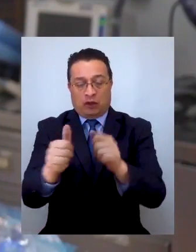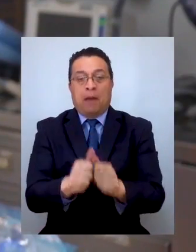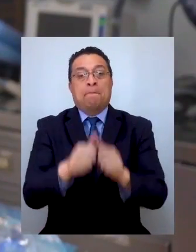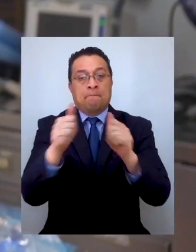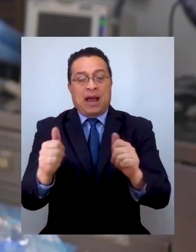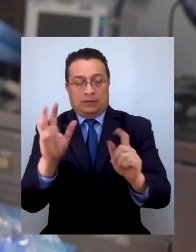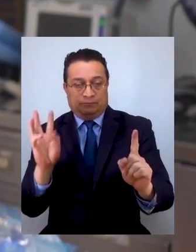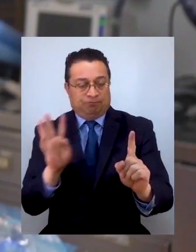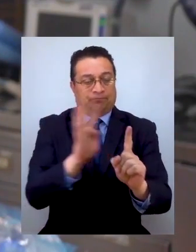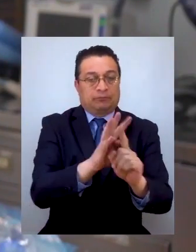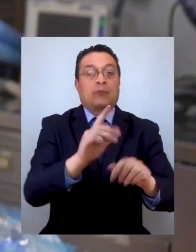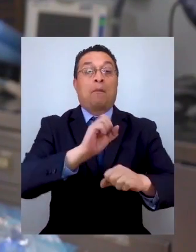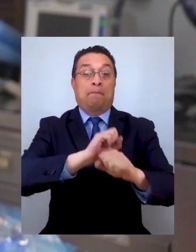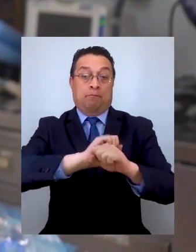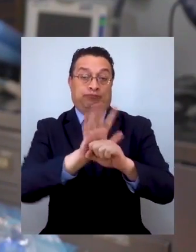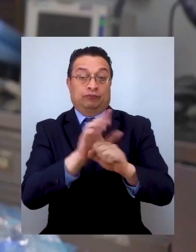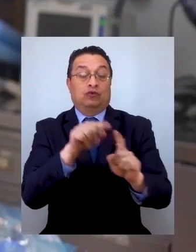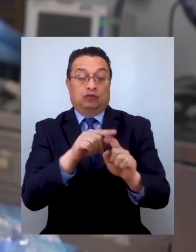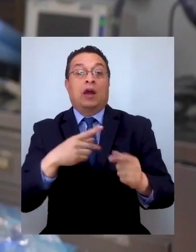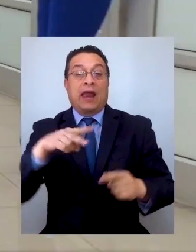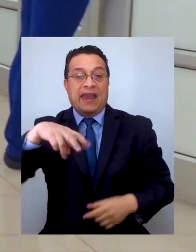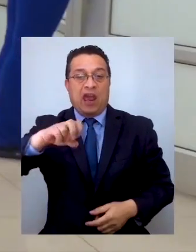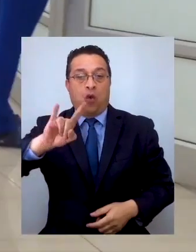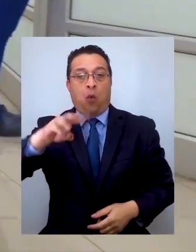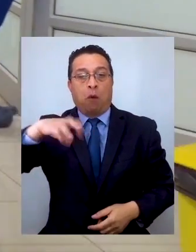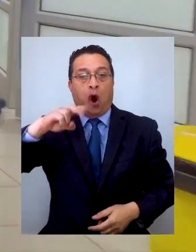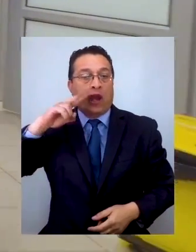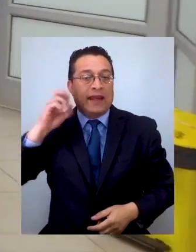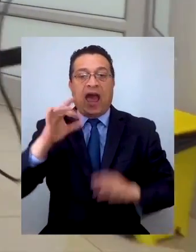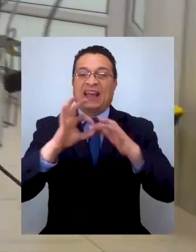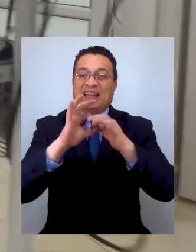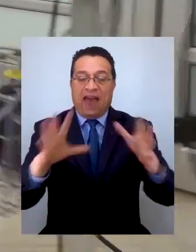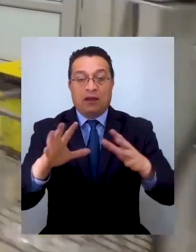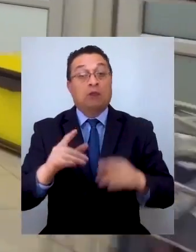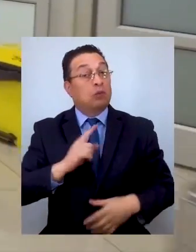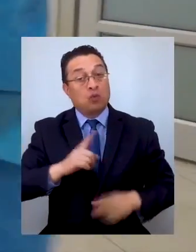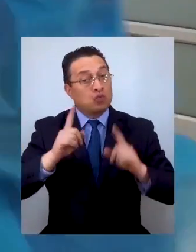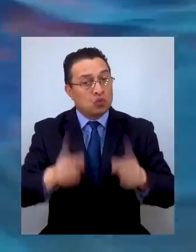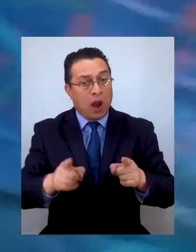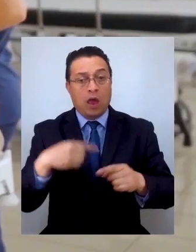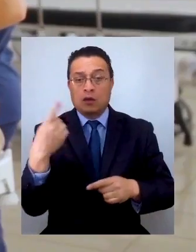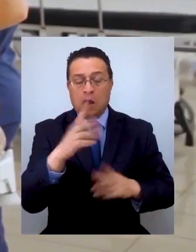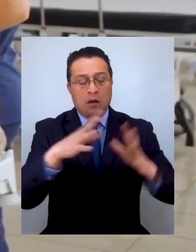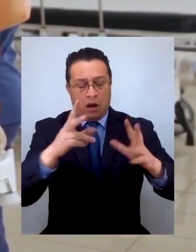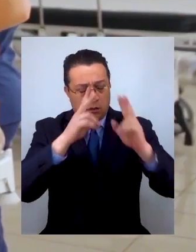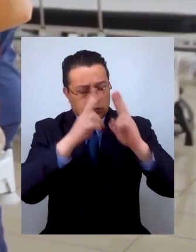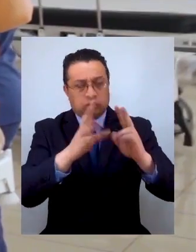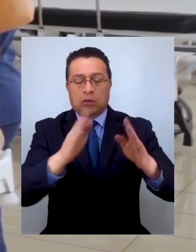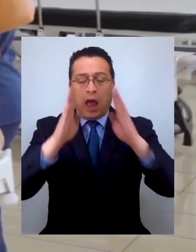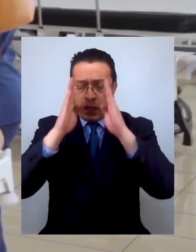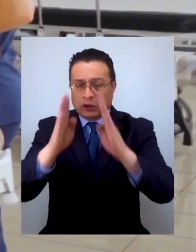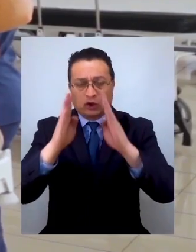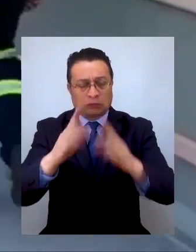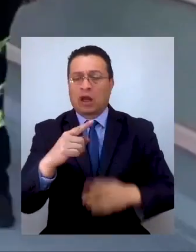de personal por pacientes COVID positivos con neumonías graves. Pese a todo, Lo más destacable de estos meses es que nunca se